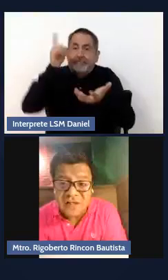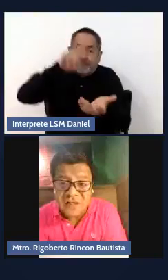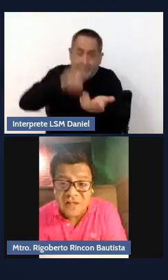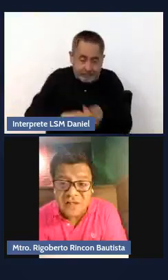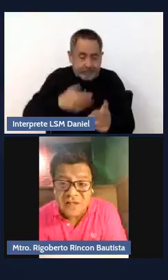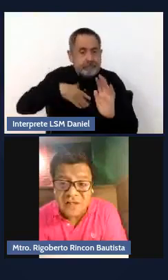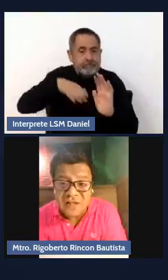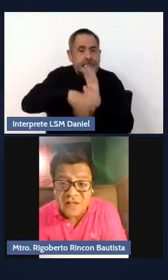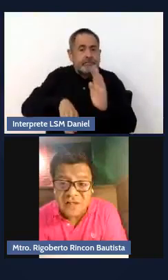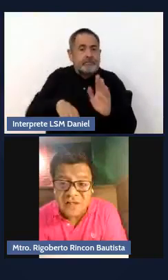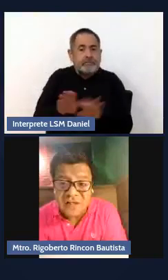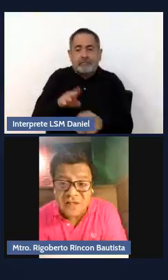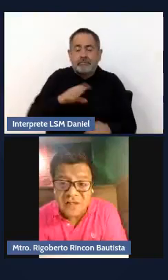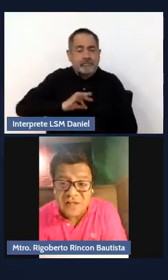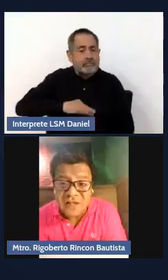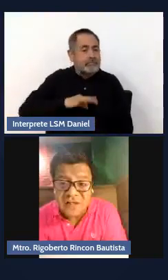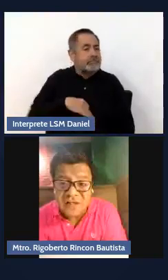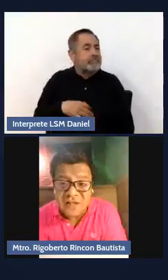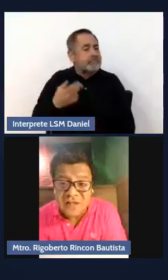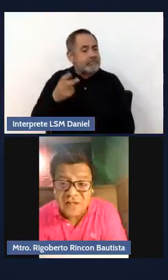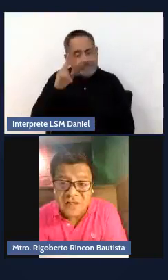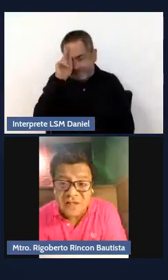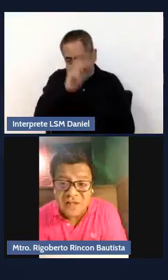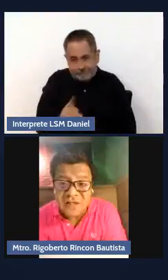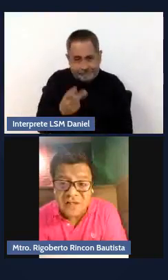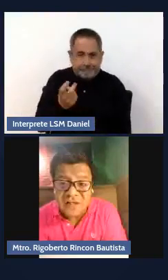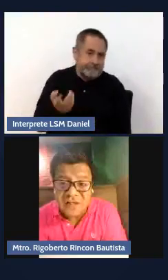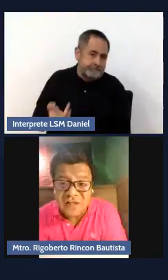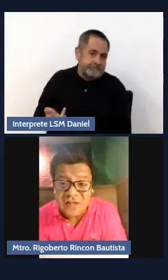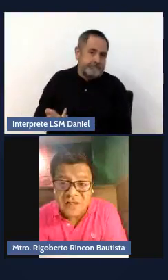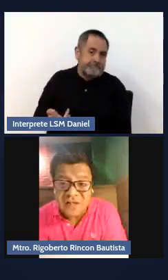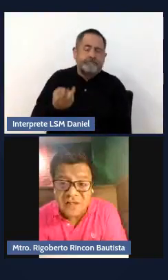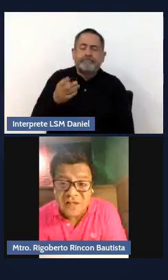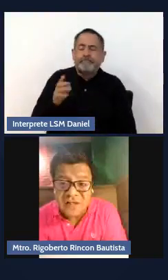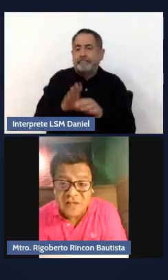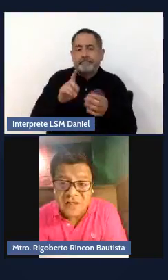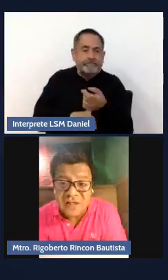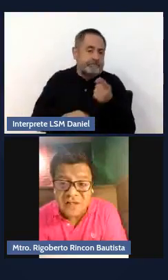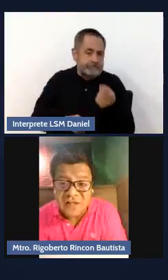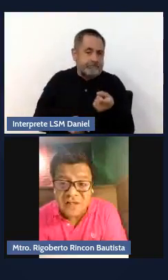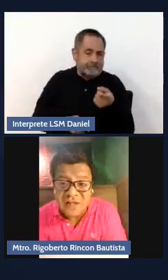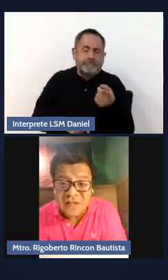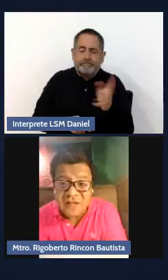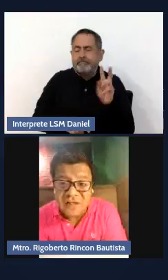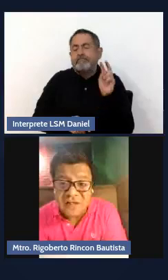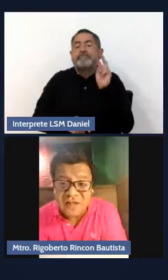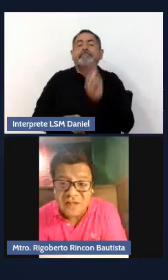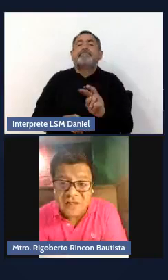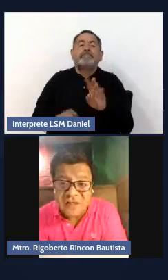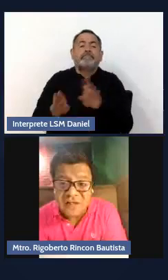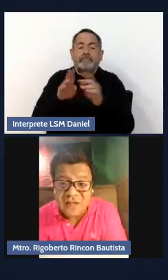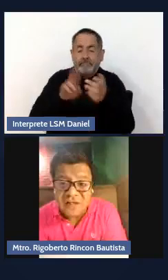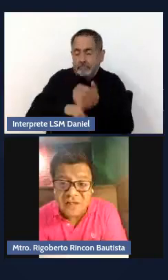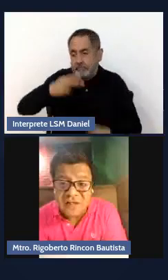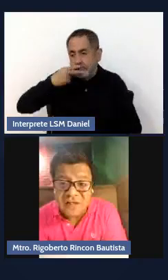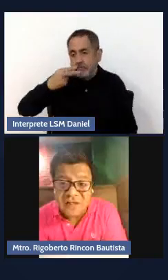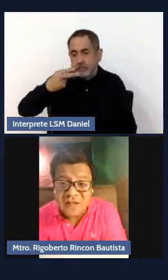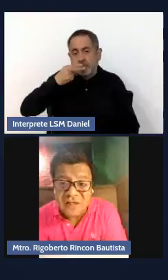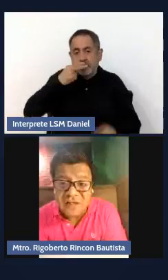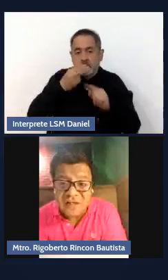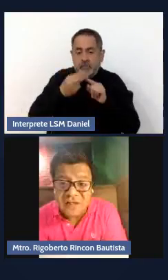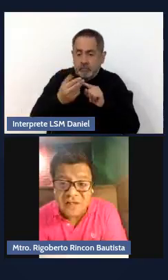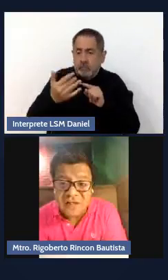nicotina en esta parte del cuerpo, ¿no? Entonces, sí es bien importante observar que estas sustancias,